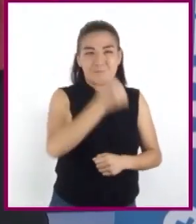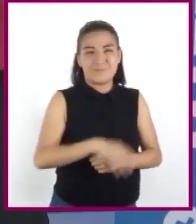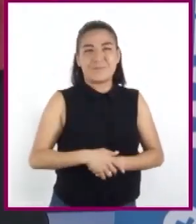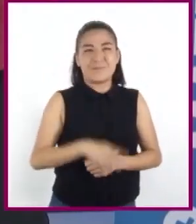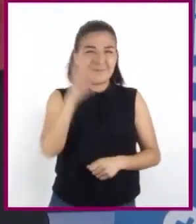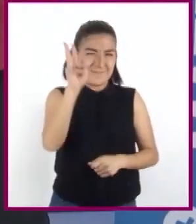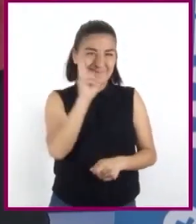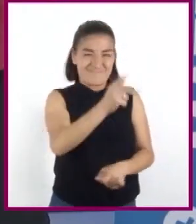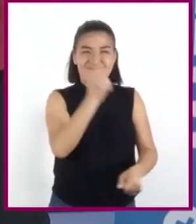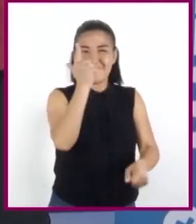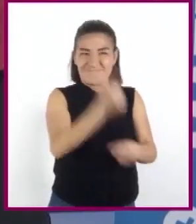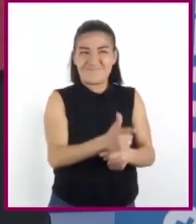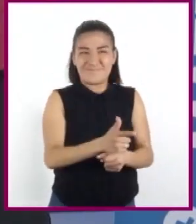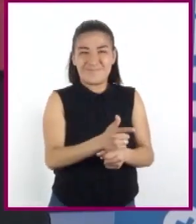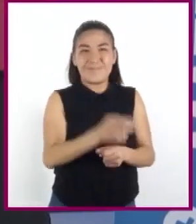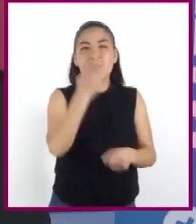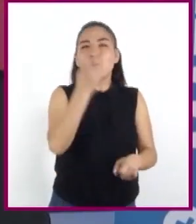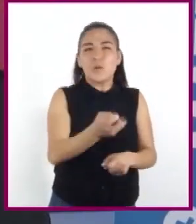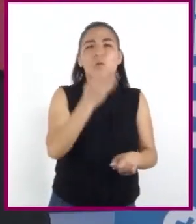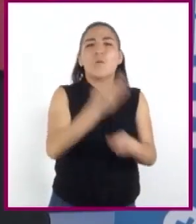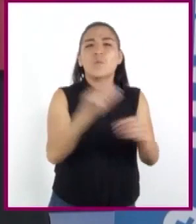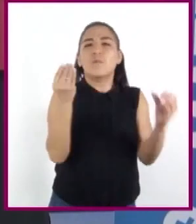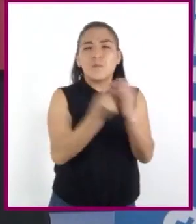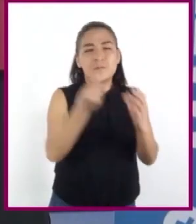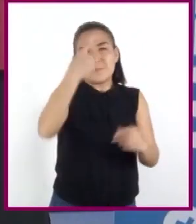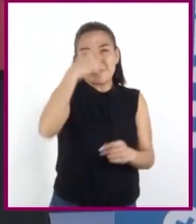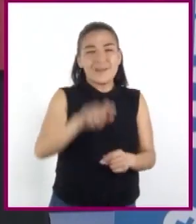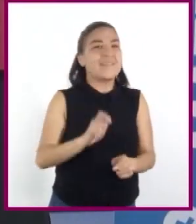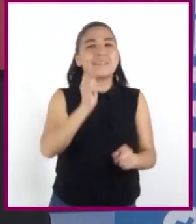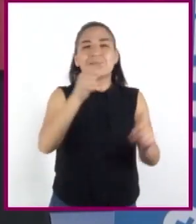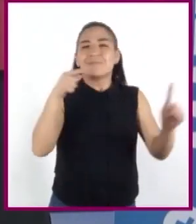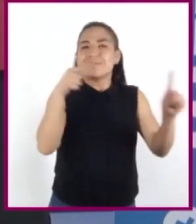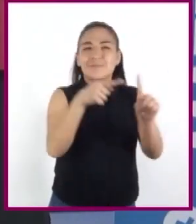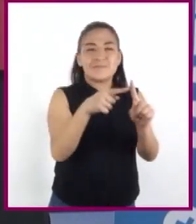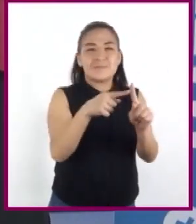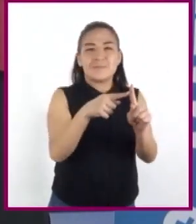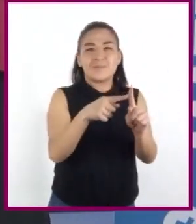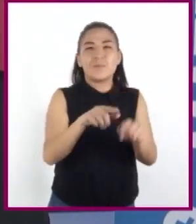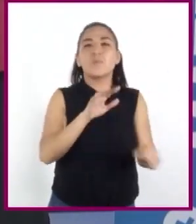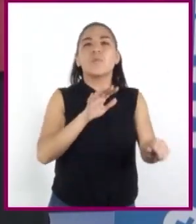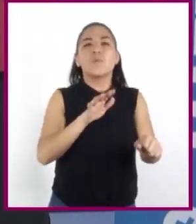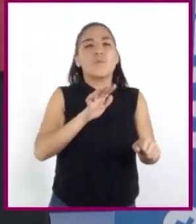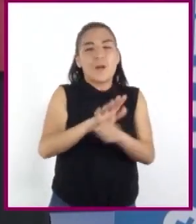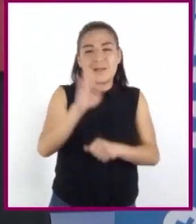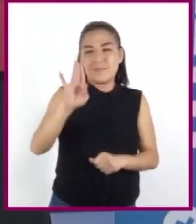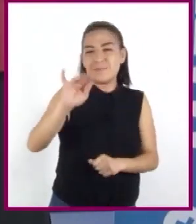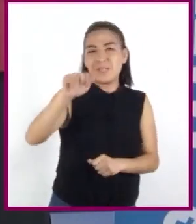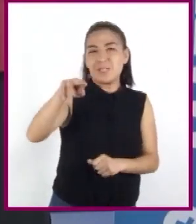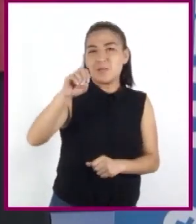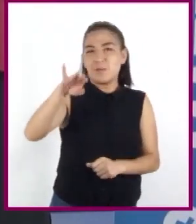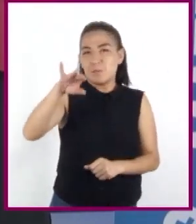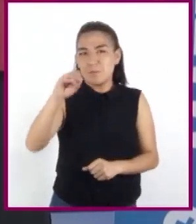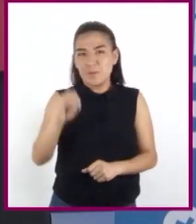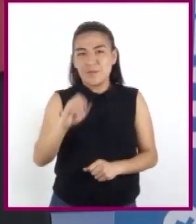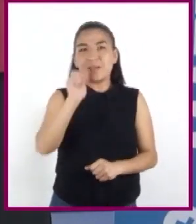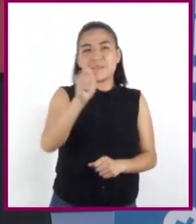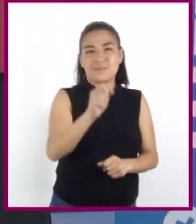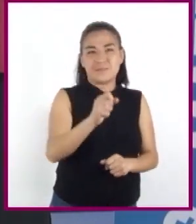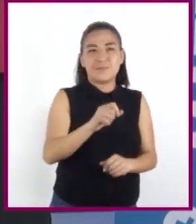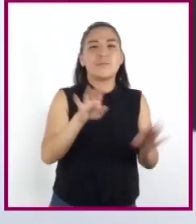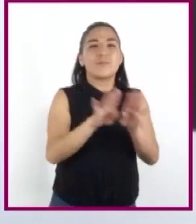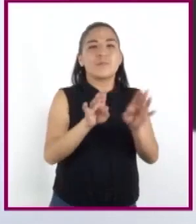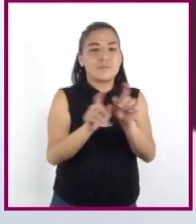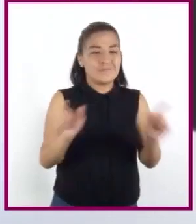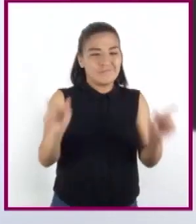pudieron darse cuenta, la sesión de hoy estuvo dedicada exclusivamente a un tipo de binomio, y este fue el binomio